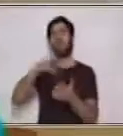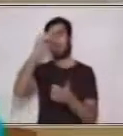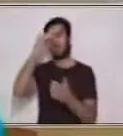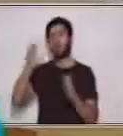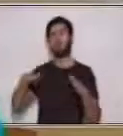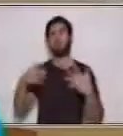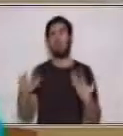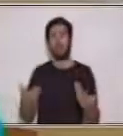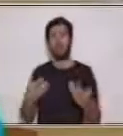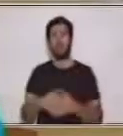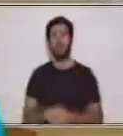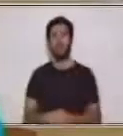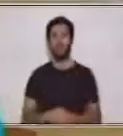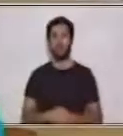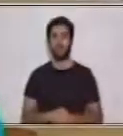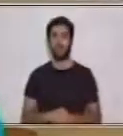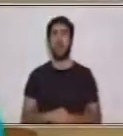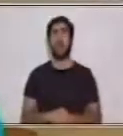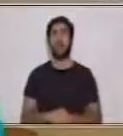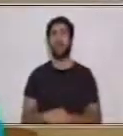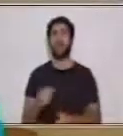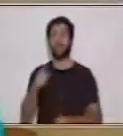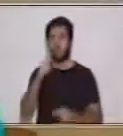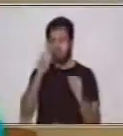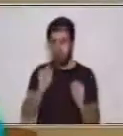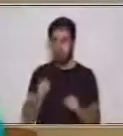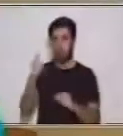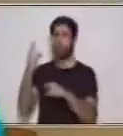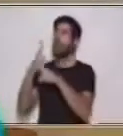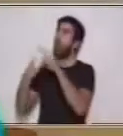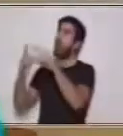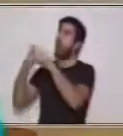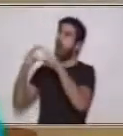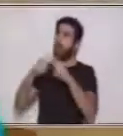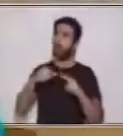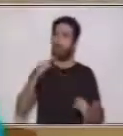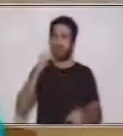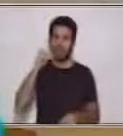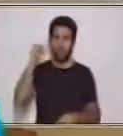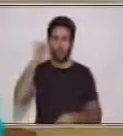programa Aprendo en Casa el día de hoy? Puedes compartirlo con una persona adulta